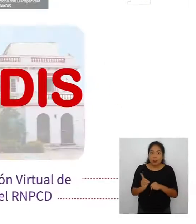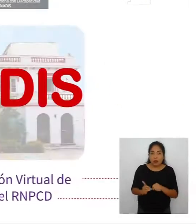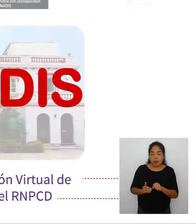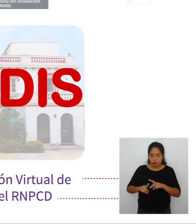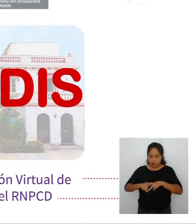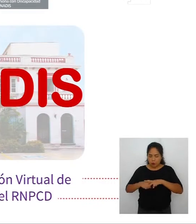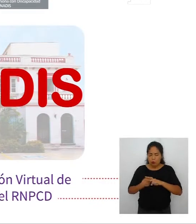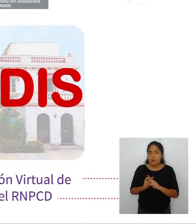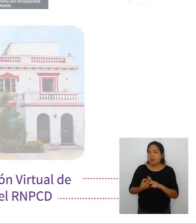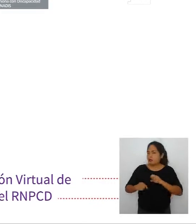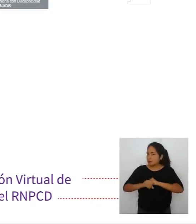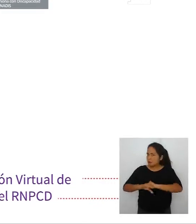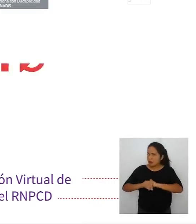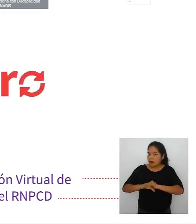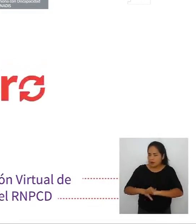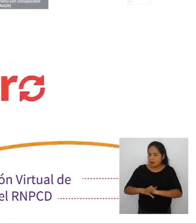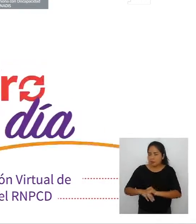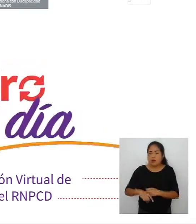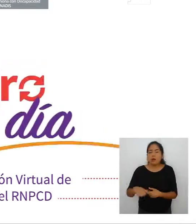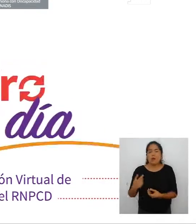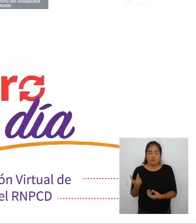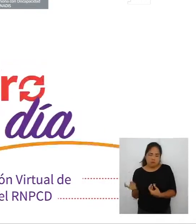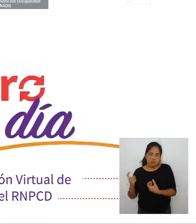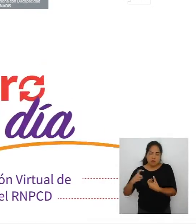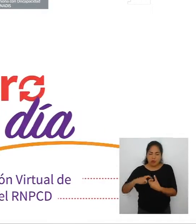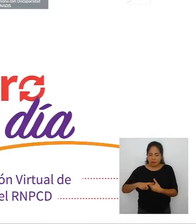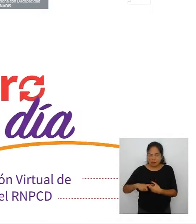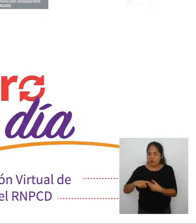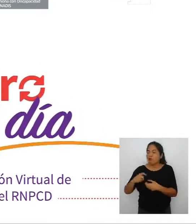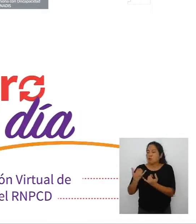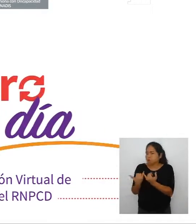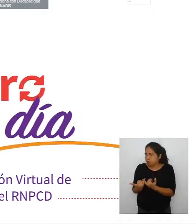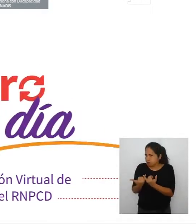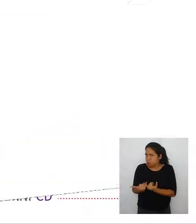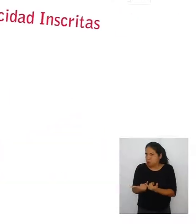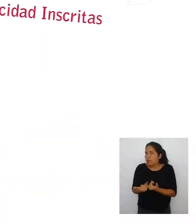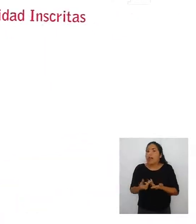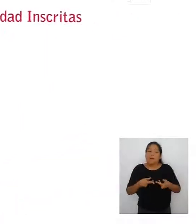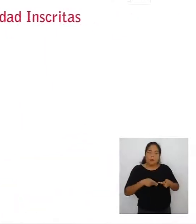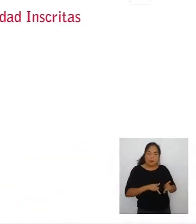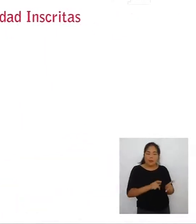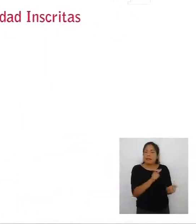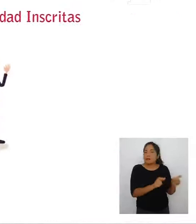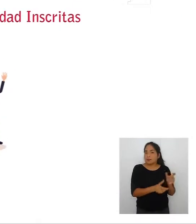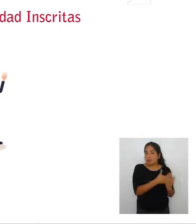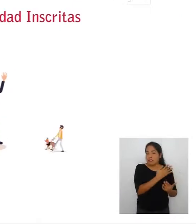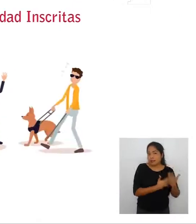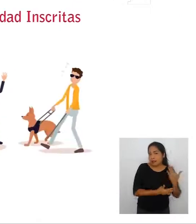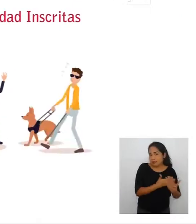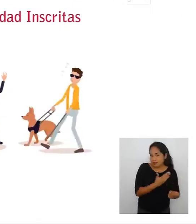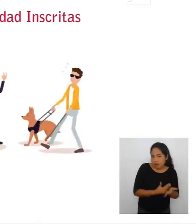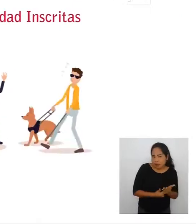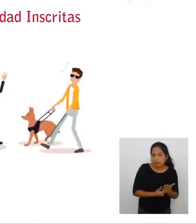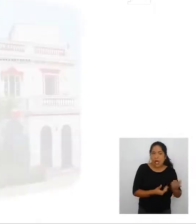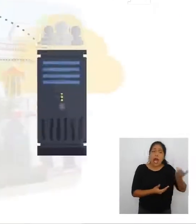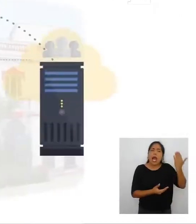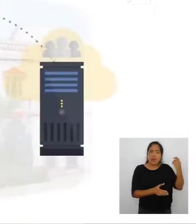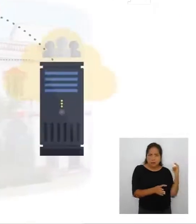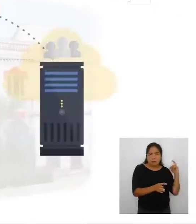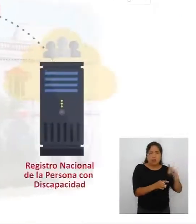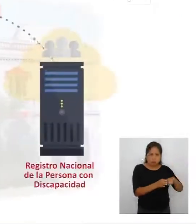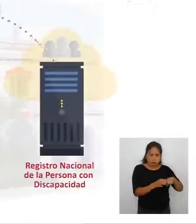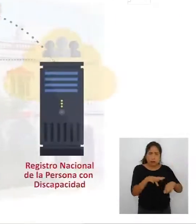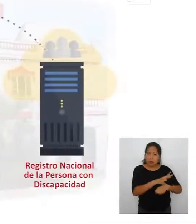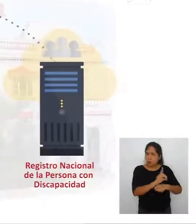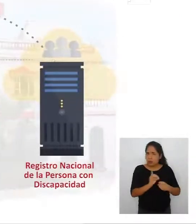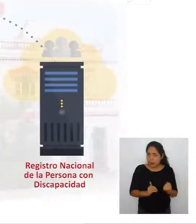El CONADIS ha iniciado la campaña Mi Registro al Día, que permitirá a todas las personas con discapacidad